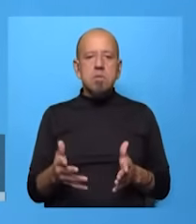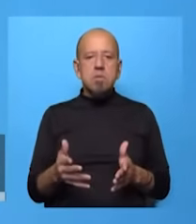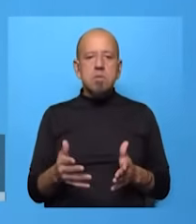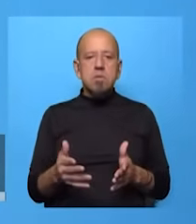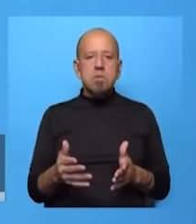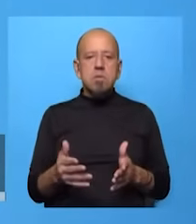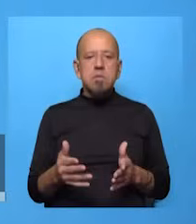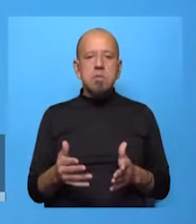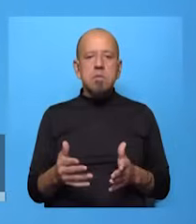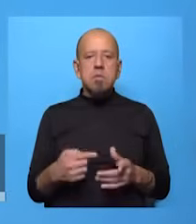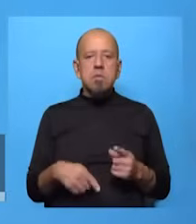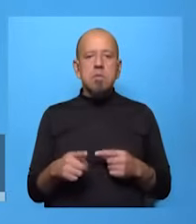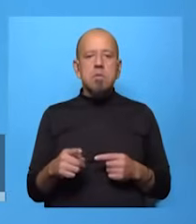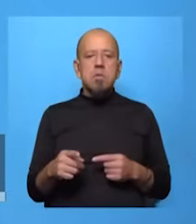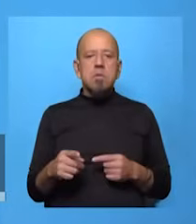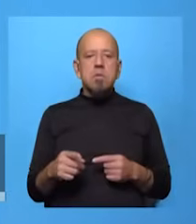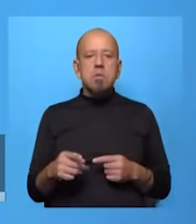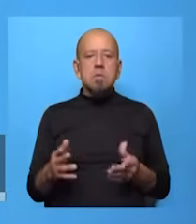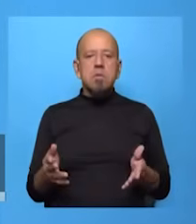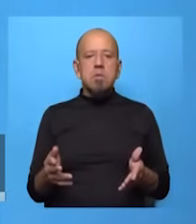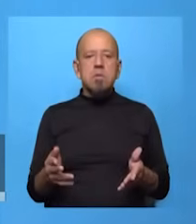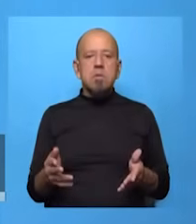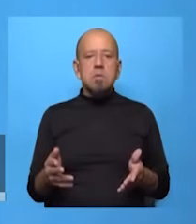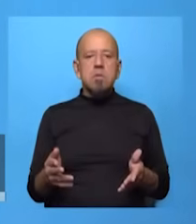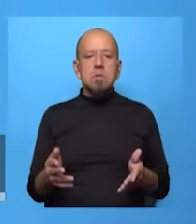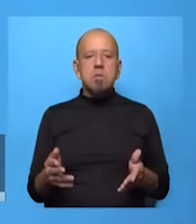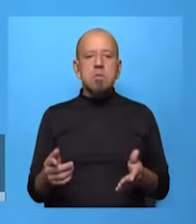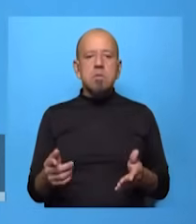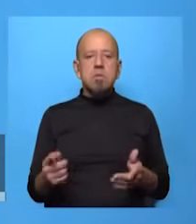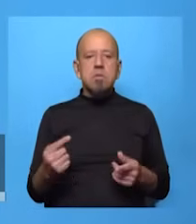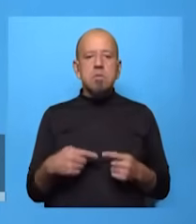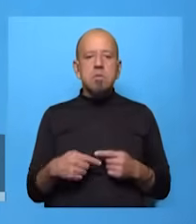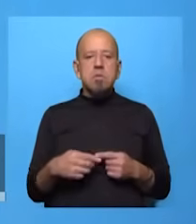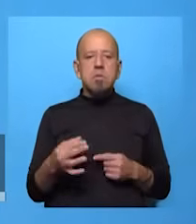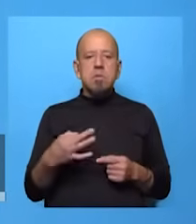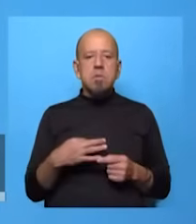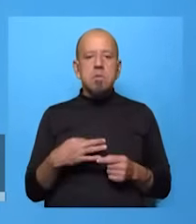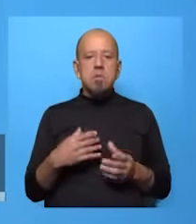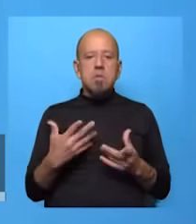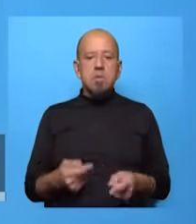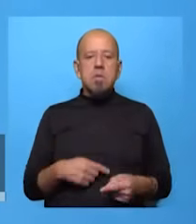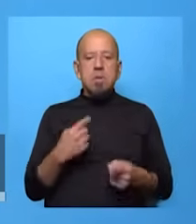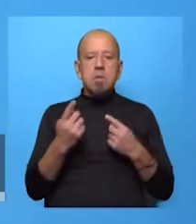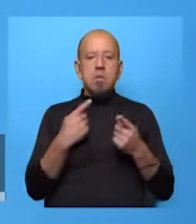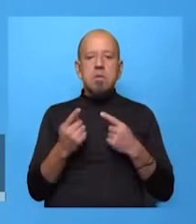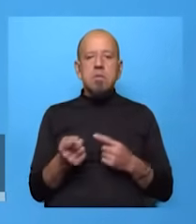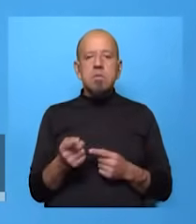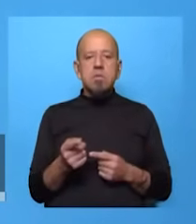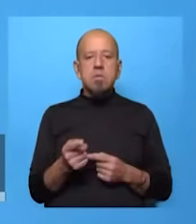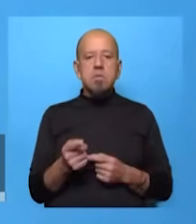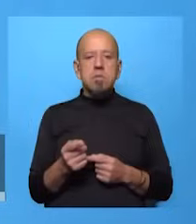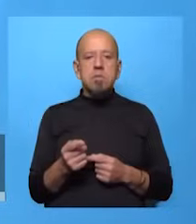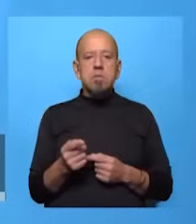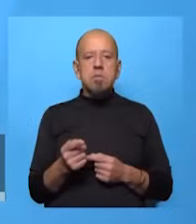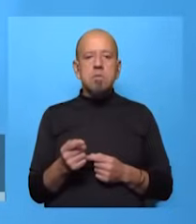blanco y nosotros estábamos ahí a 5 km y se acercó y dijo que quería hablar y por supuesto